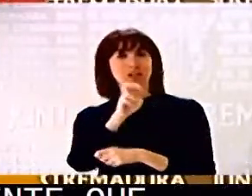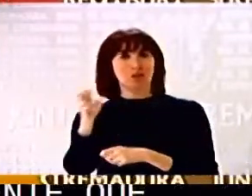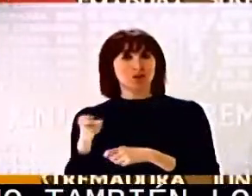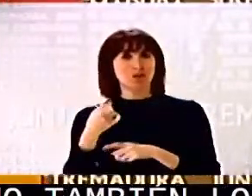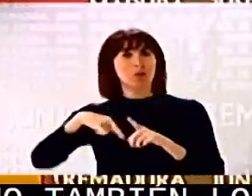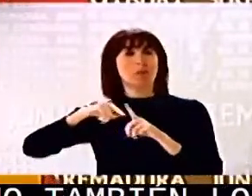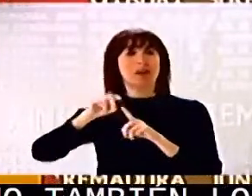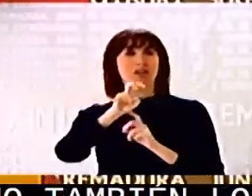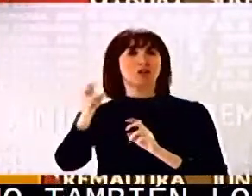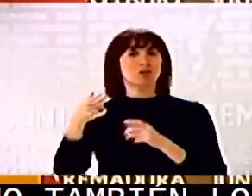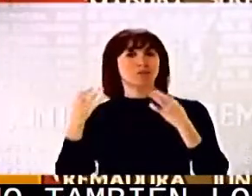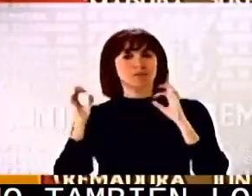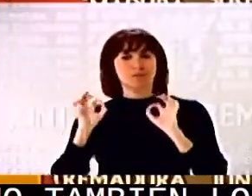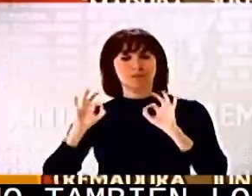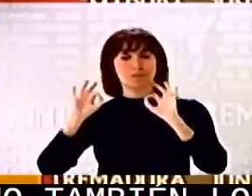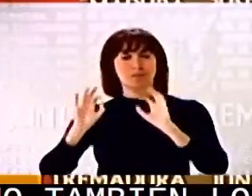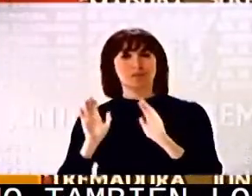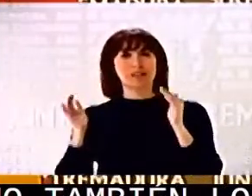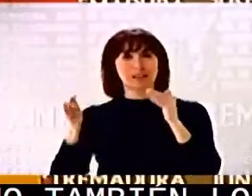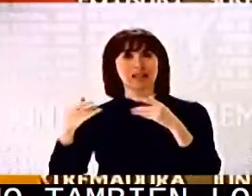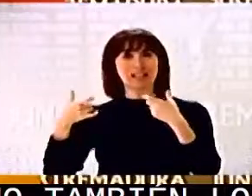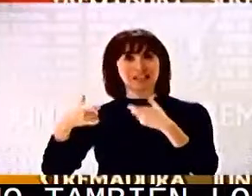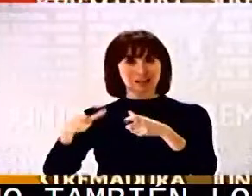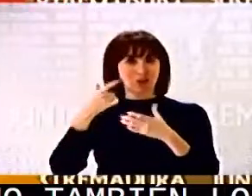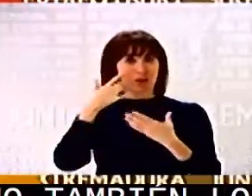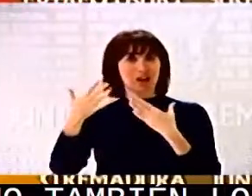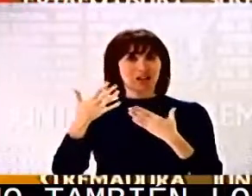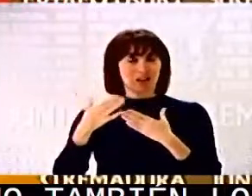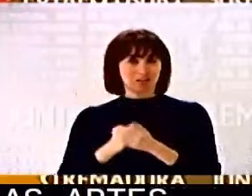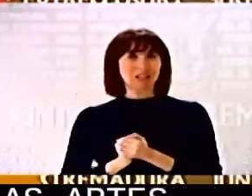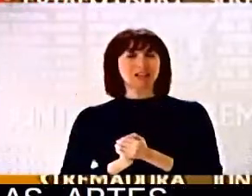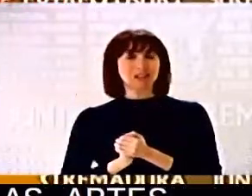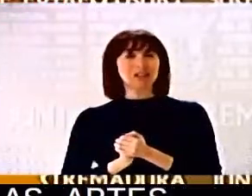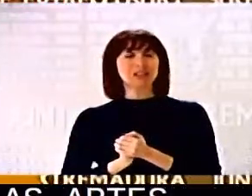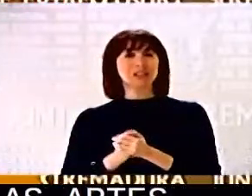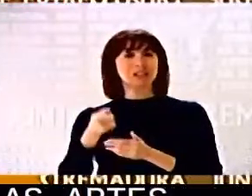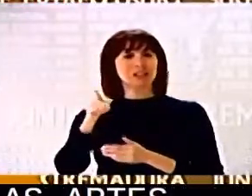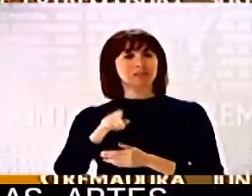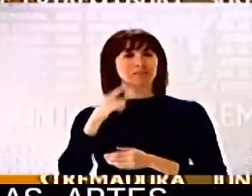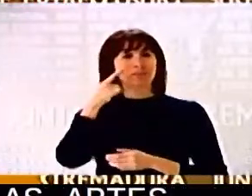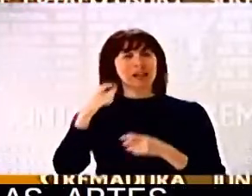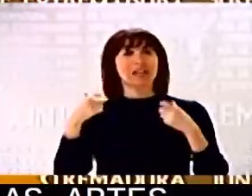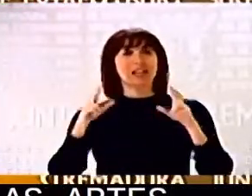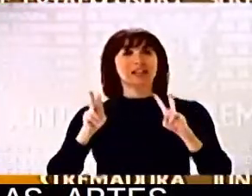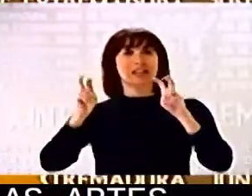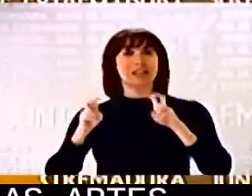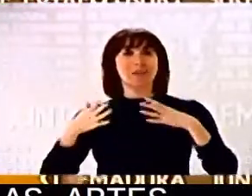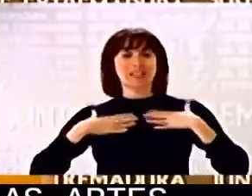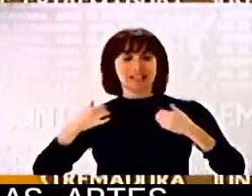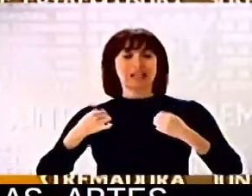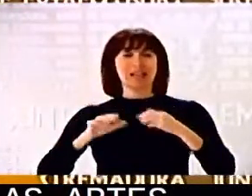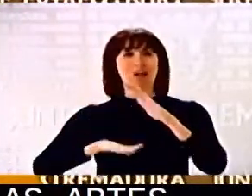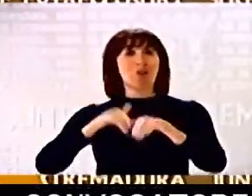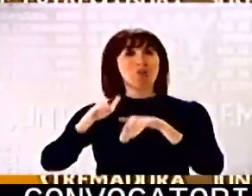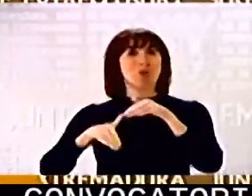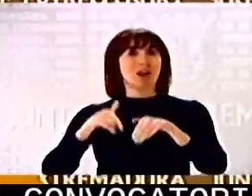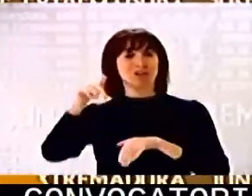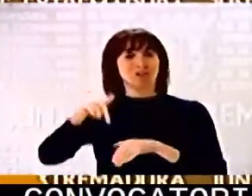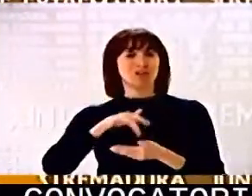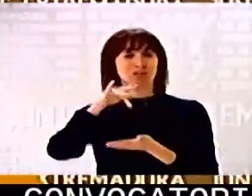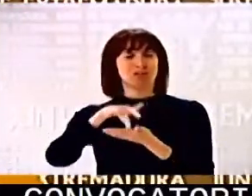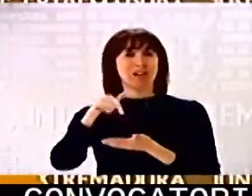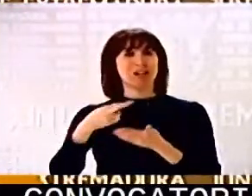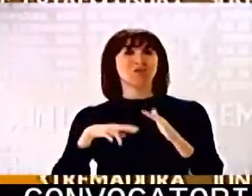tenemos en concreto con el sector de las artes escénicas. En el apartado de sanidad, la convocatoria que nos trae hoy tiene